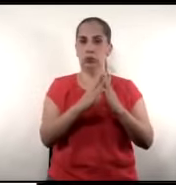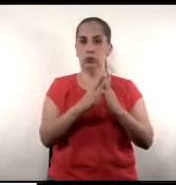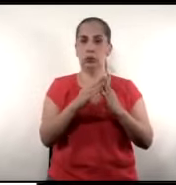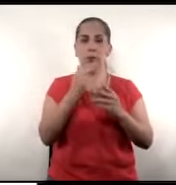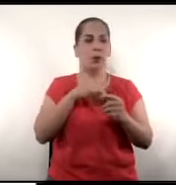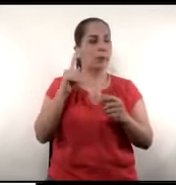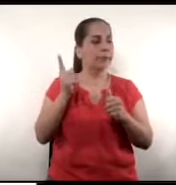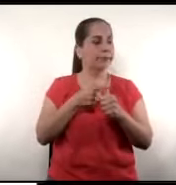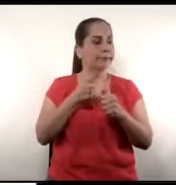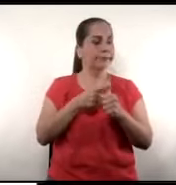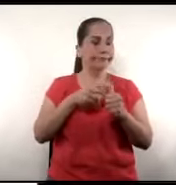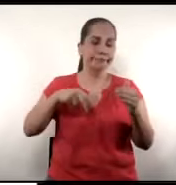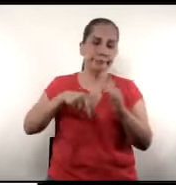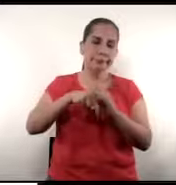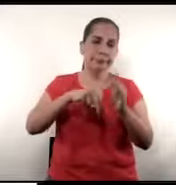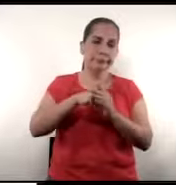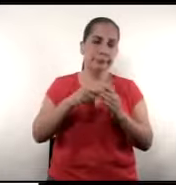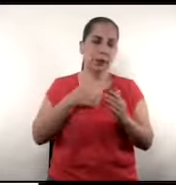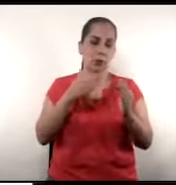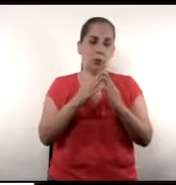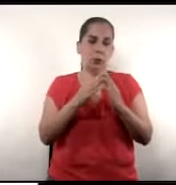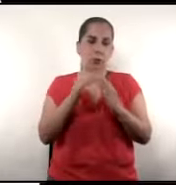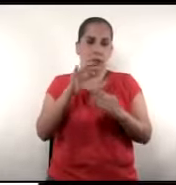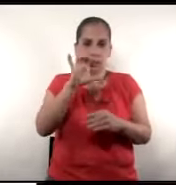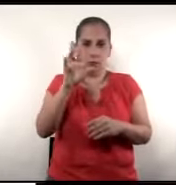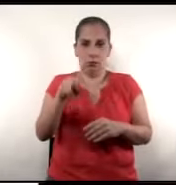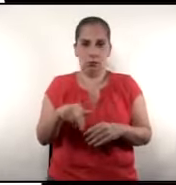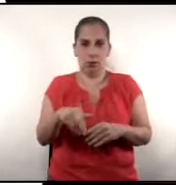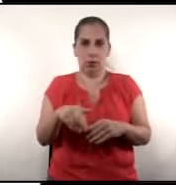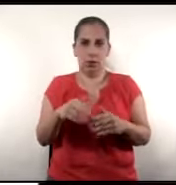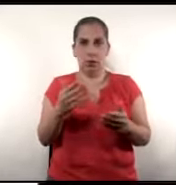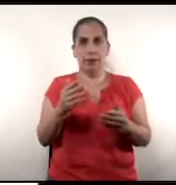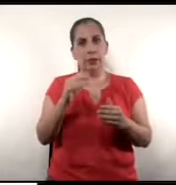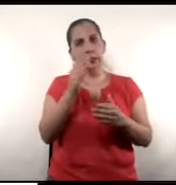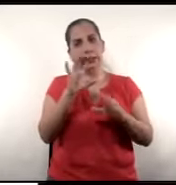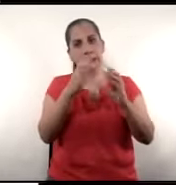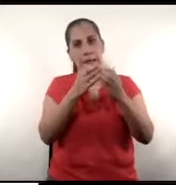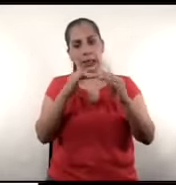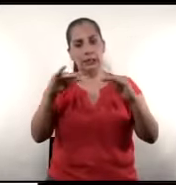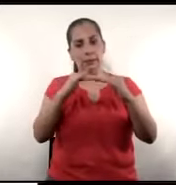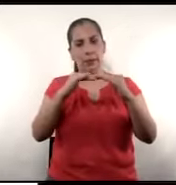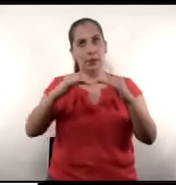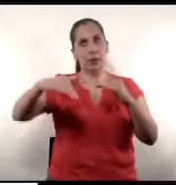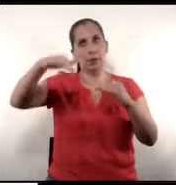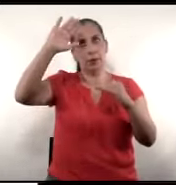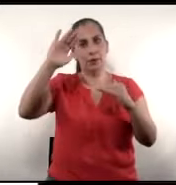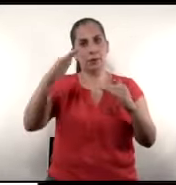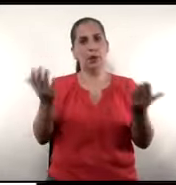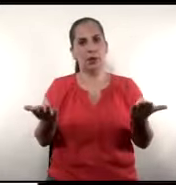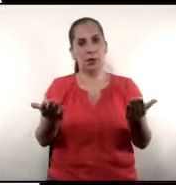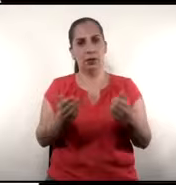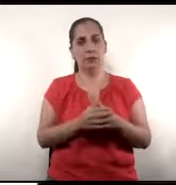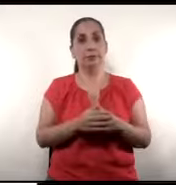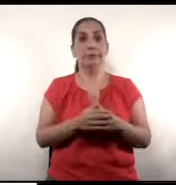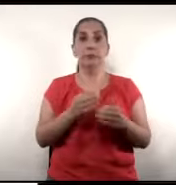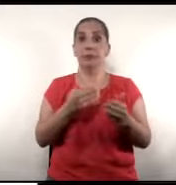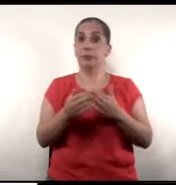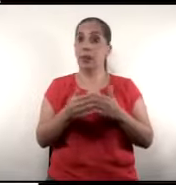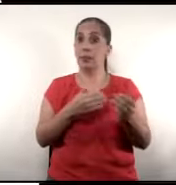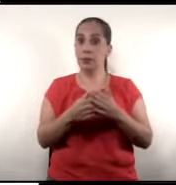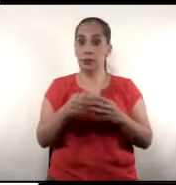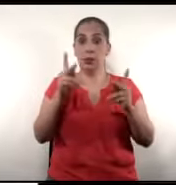que enfrenta el sector vivienda en Costa Rica, digamos clase media para arriba, ¿verdad?, es que a pesar de que las personas